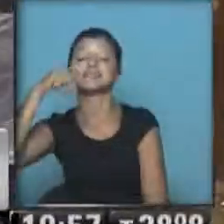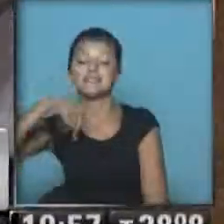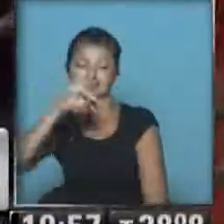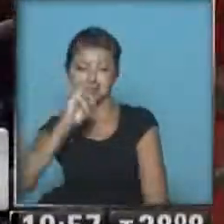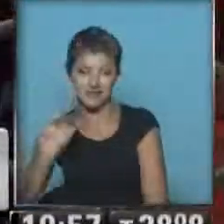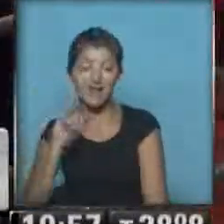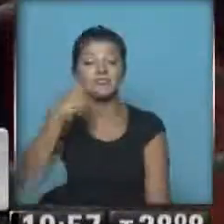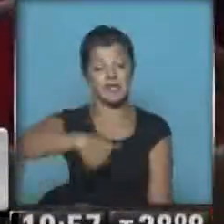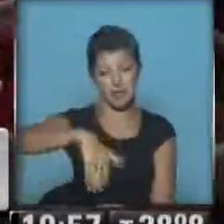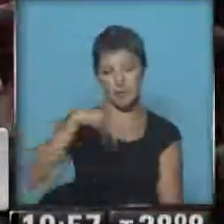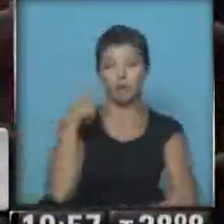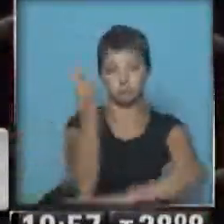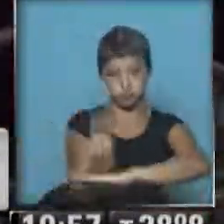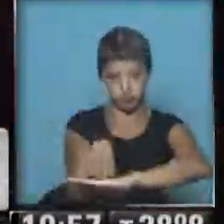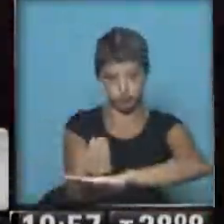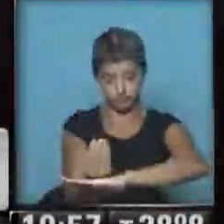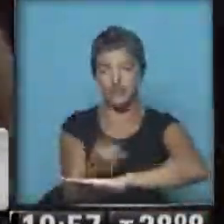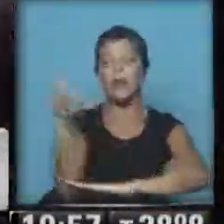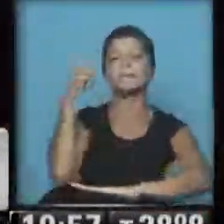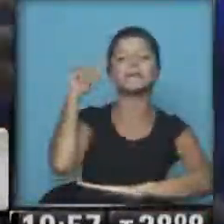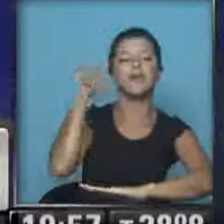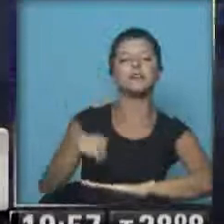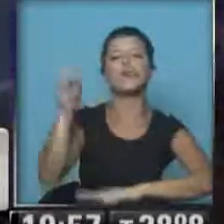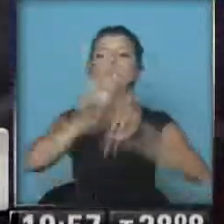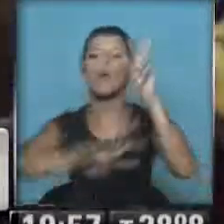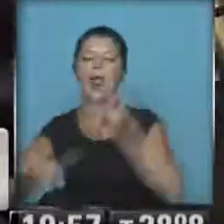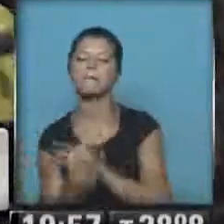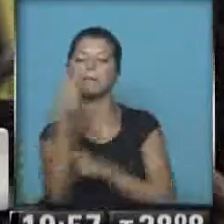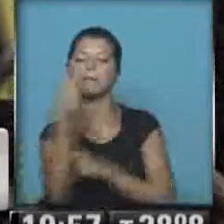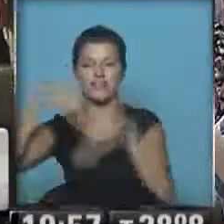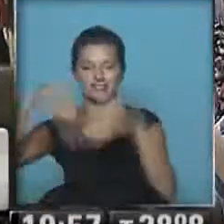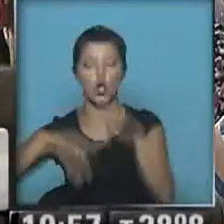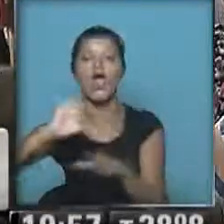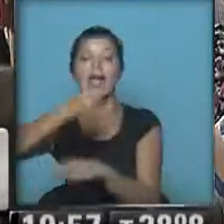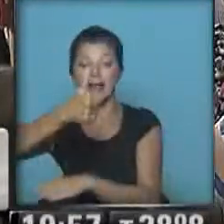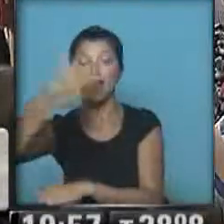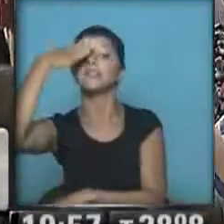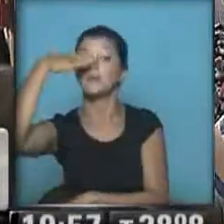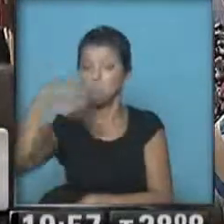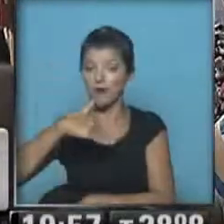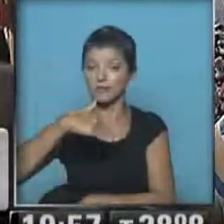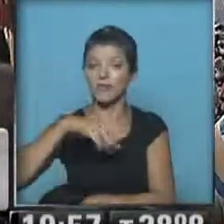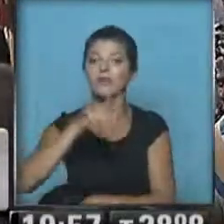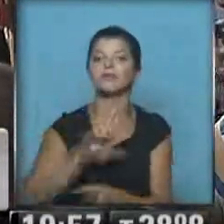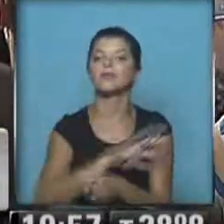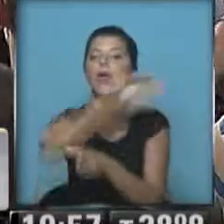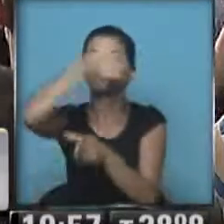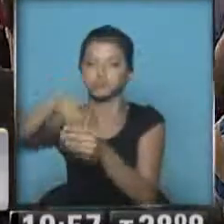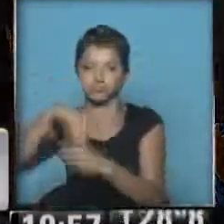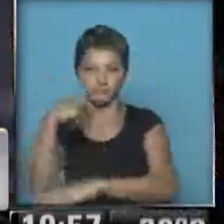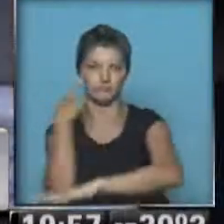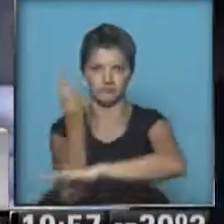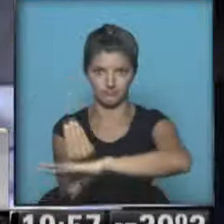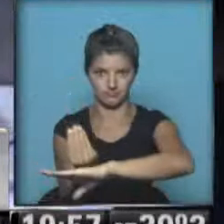precandidato presidencial de la UCR, se trata de ganar las internas y posicionar la identidad partidaria en la cabeza de la